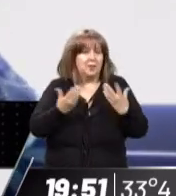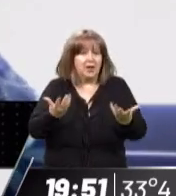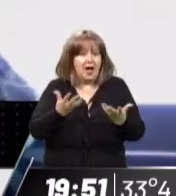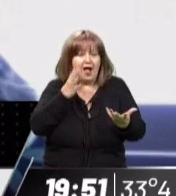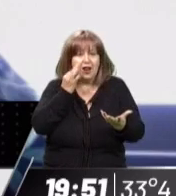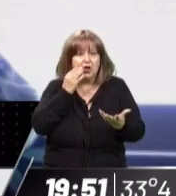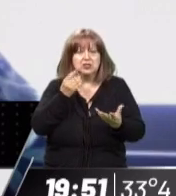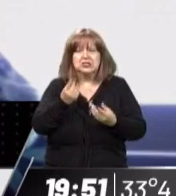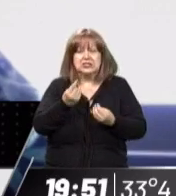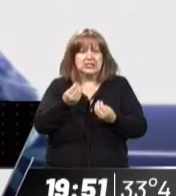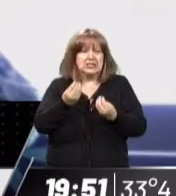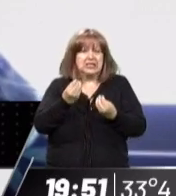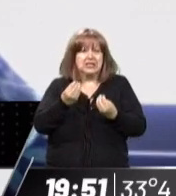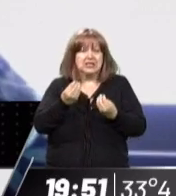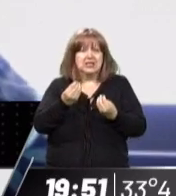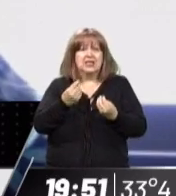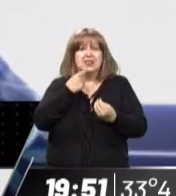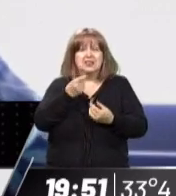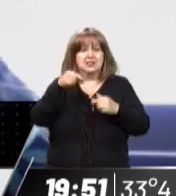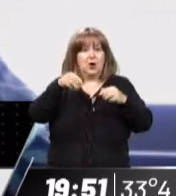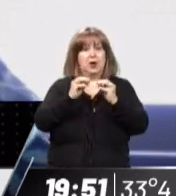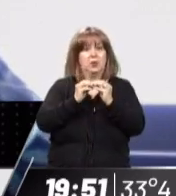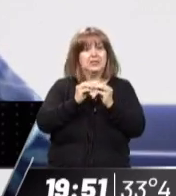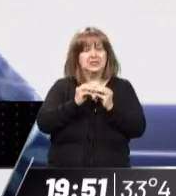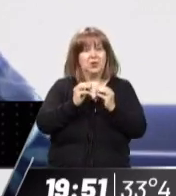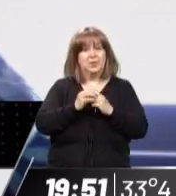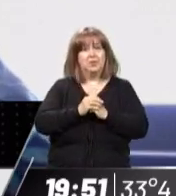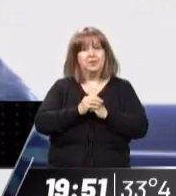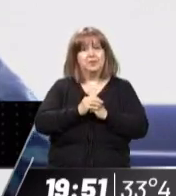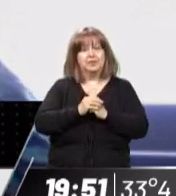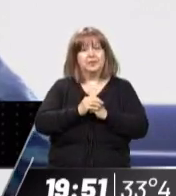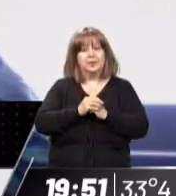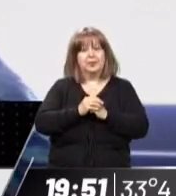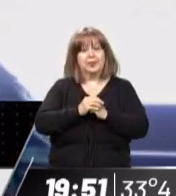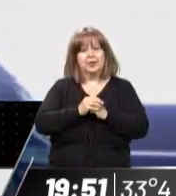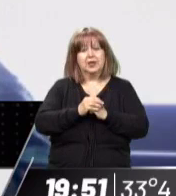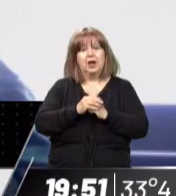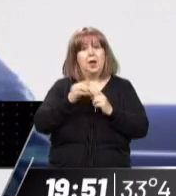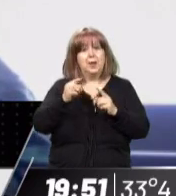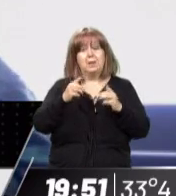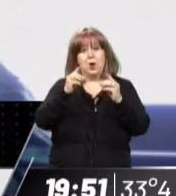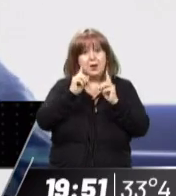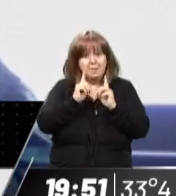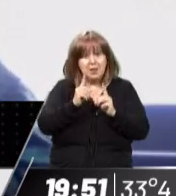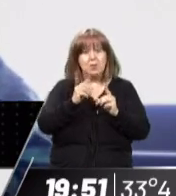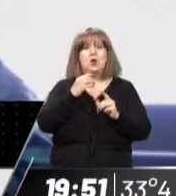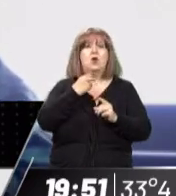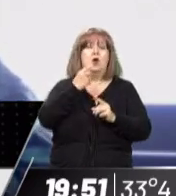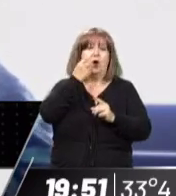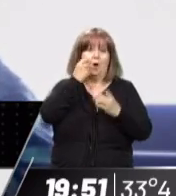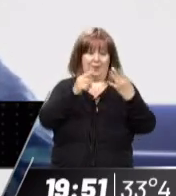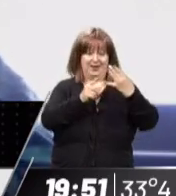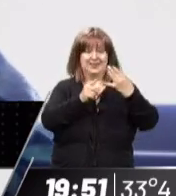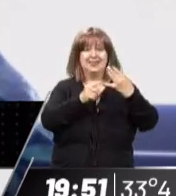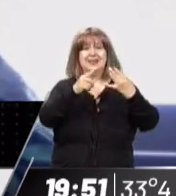tenés y qué has podido recabar hasta acá de lo que se ha dicho. Bueno, el caso del nieto 131 es un caso